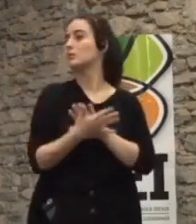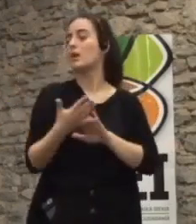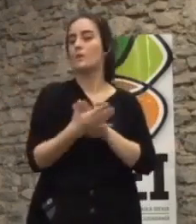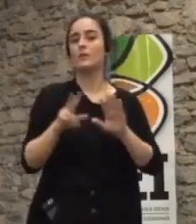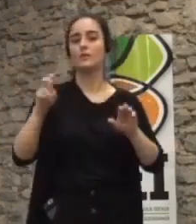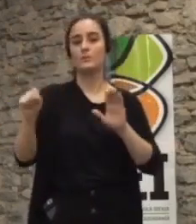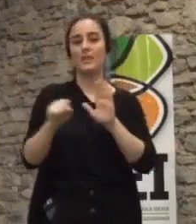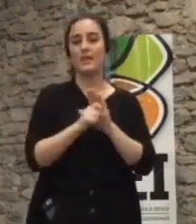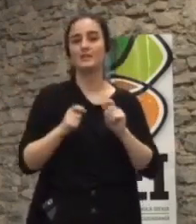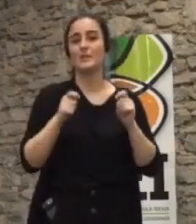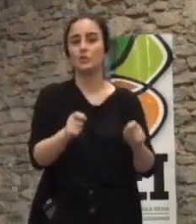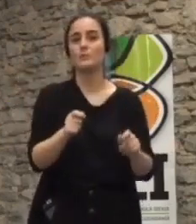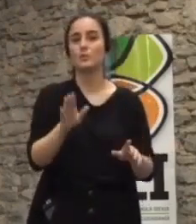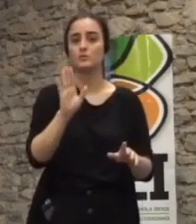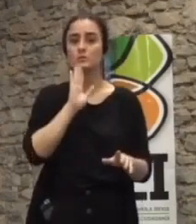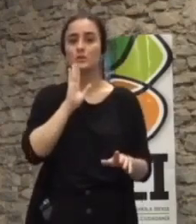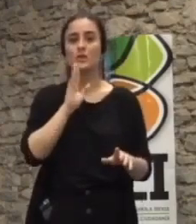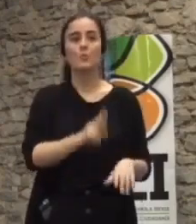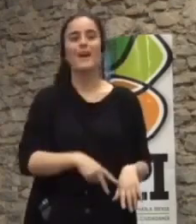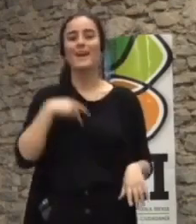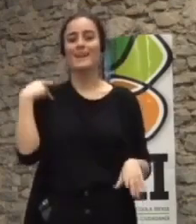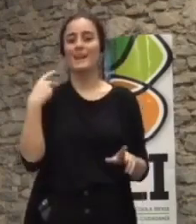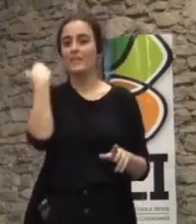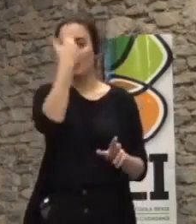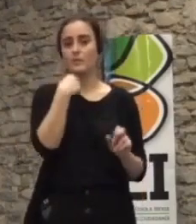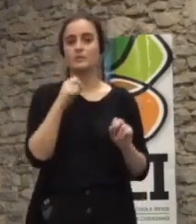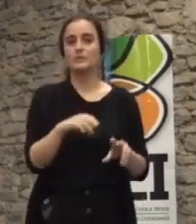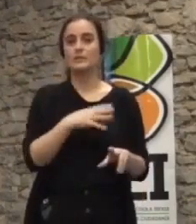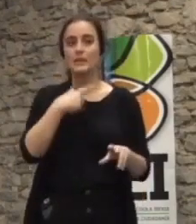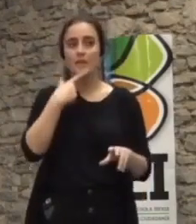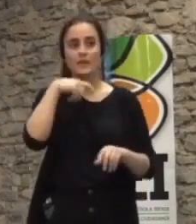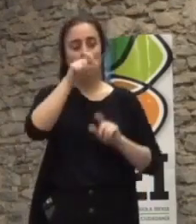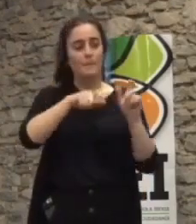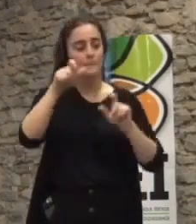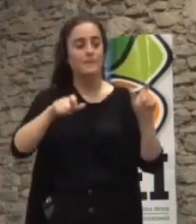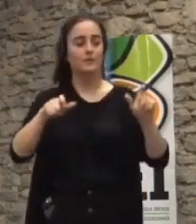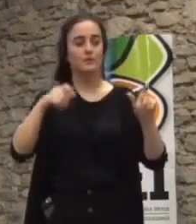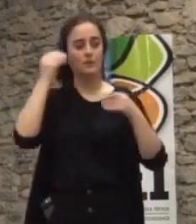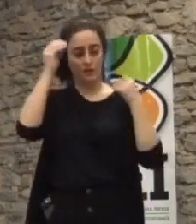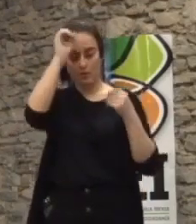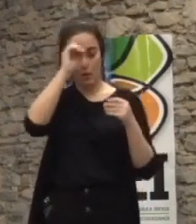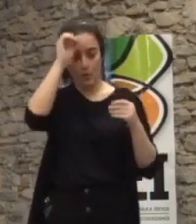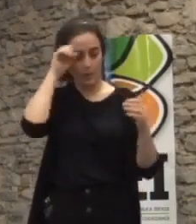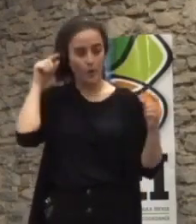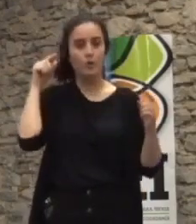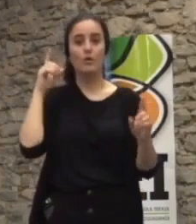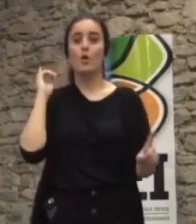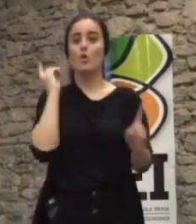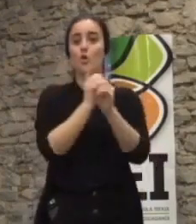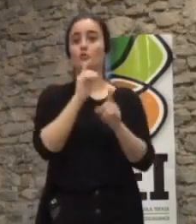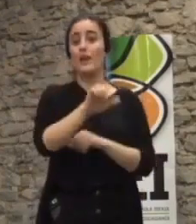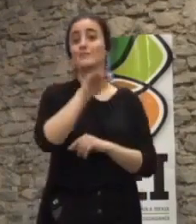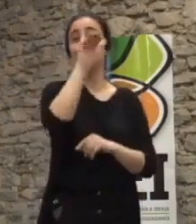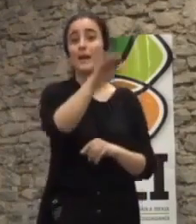los estereotipos. Las generalizaciones sin rostro, el que muchas veces las personas que están teniendo las opiniones más contrarias a personas, en este caso, de origen